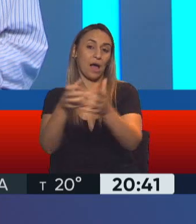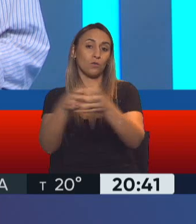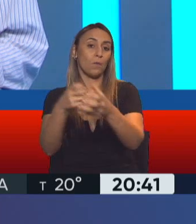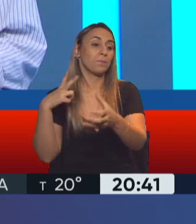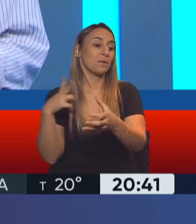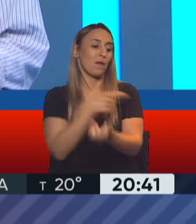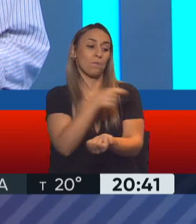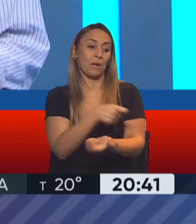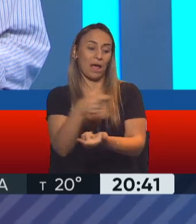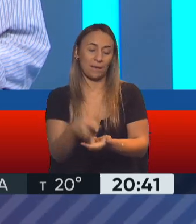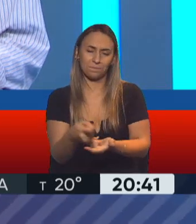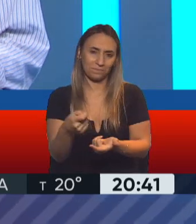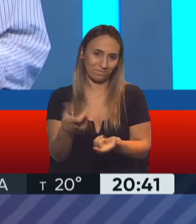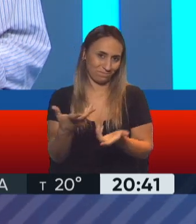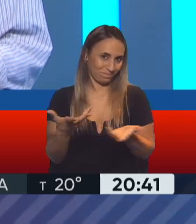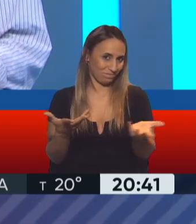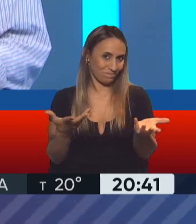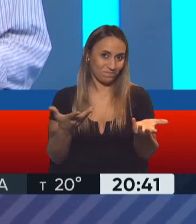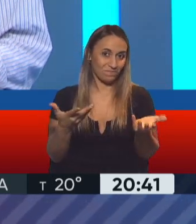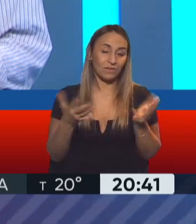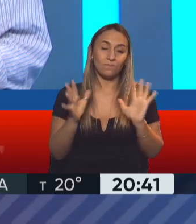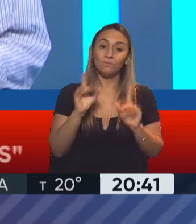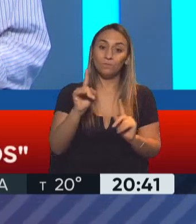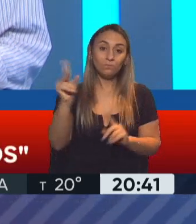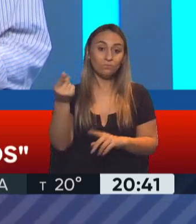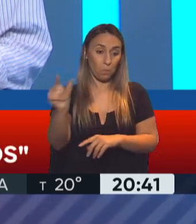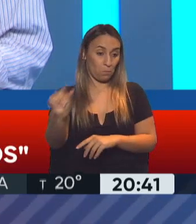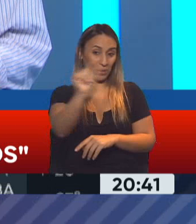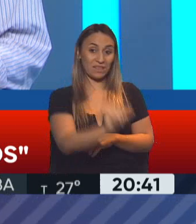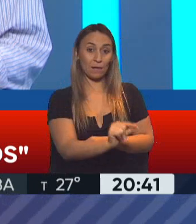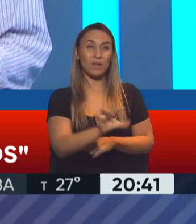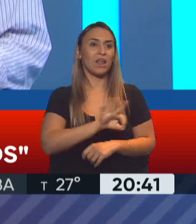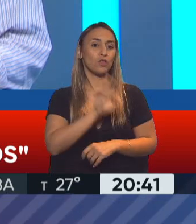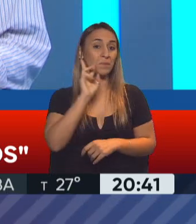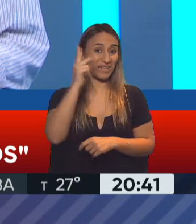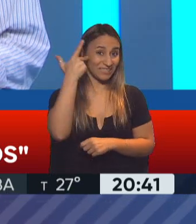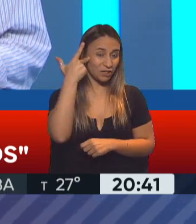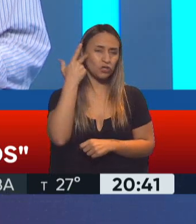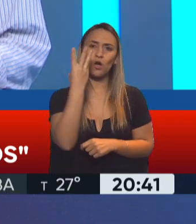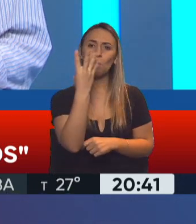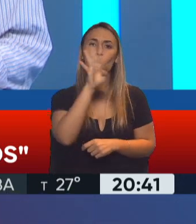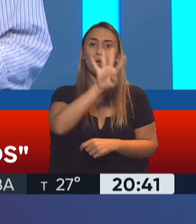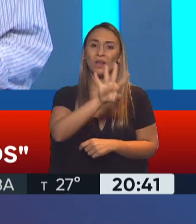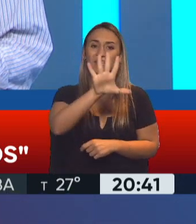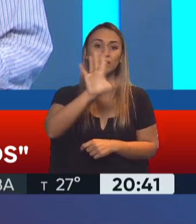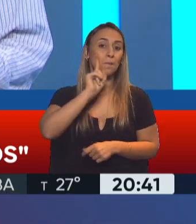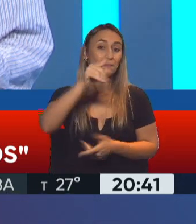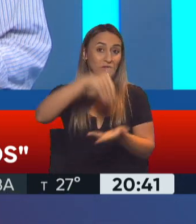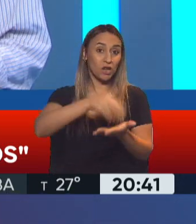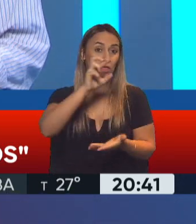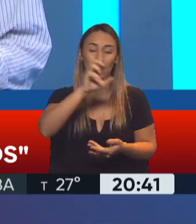algún momento y ya cumplió un rol importante digamos porque con ese préstamo en 2018 de 45.000 millones de dólares